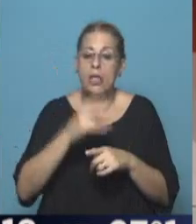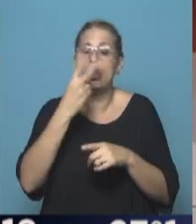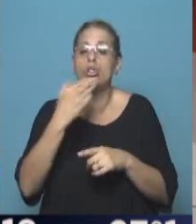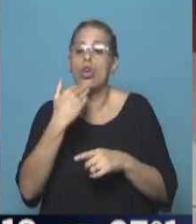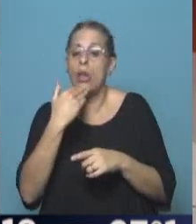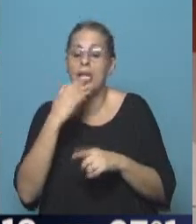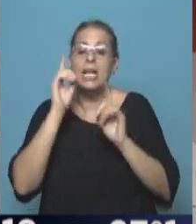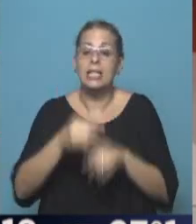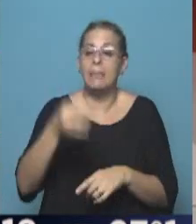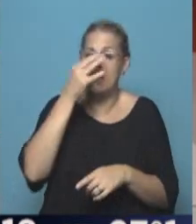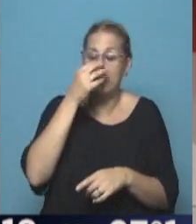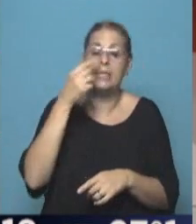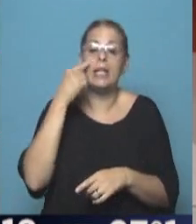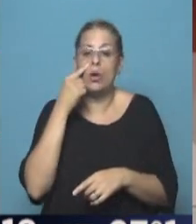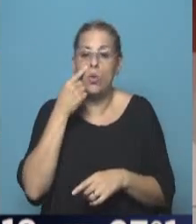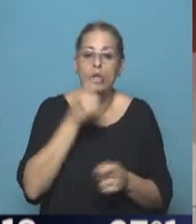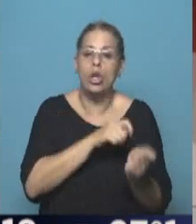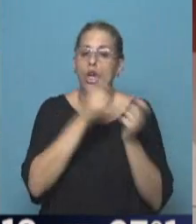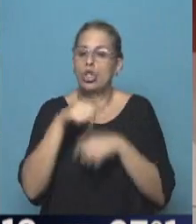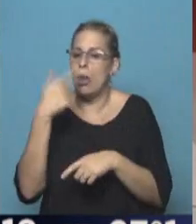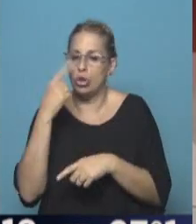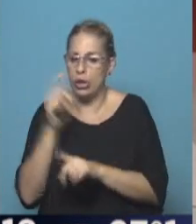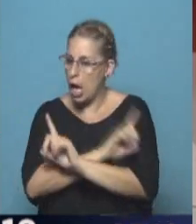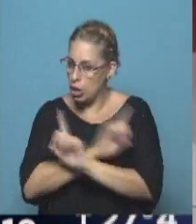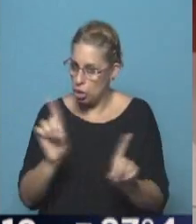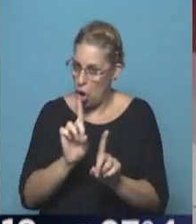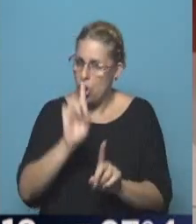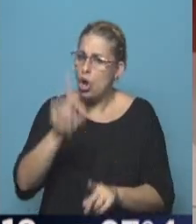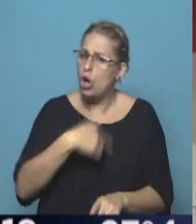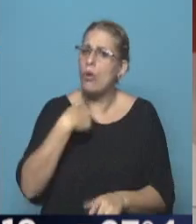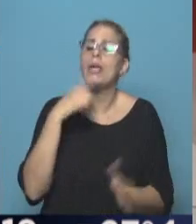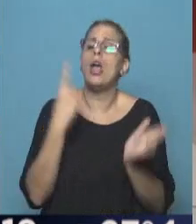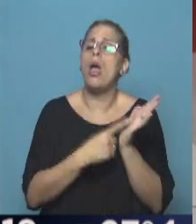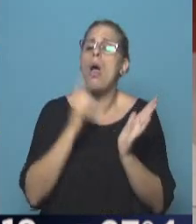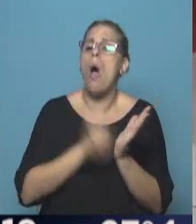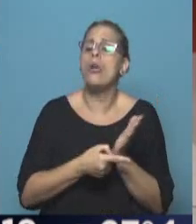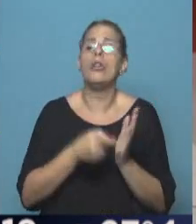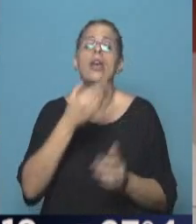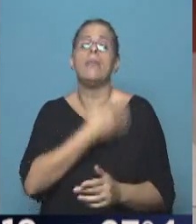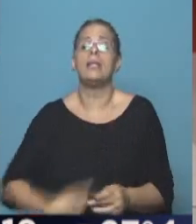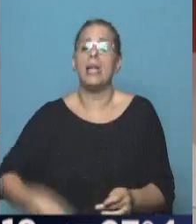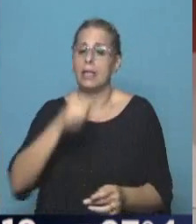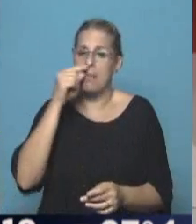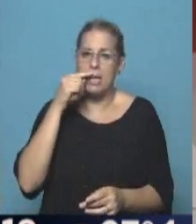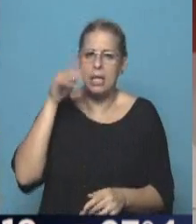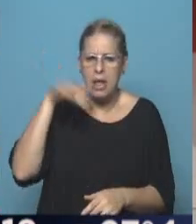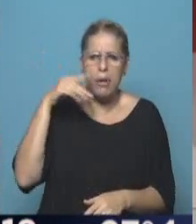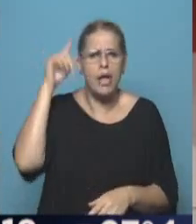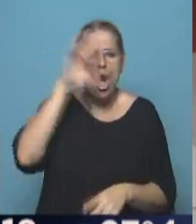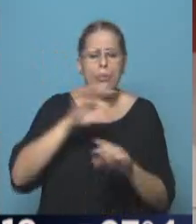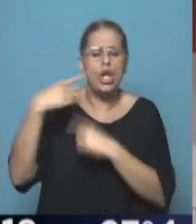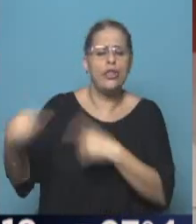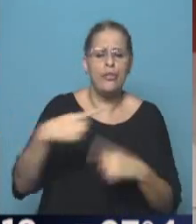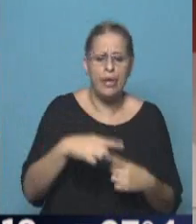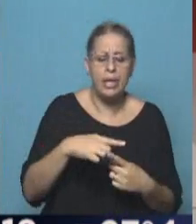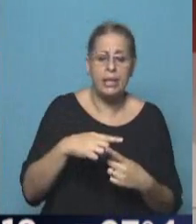abril y el 20 de junio. La medida fue tomada por el presidente Mauricio Macri luego de escuchar diversas opiniones con respecto a esta